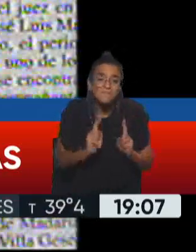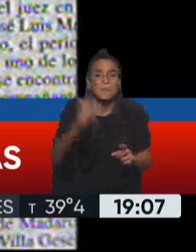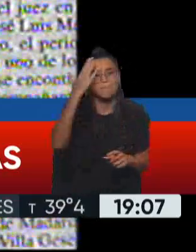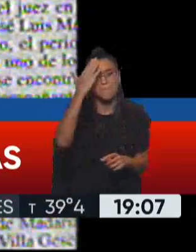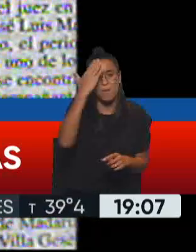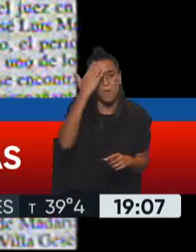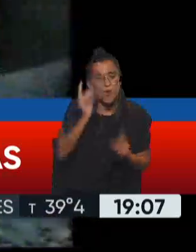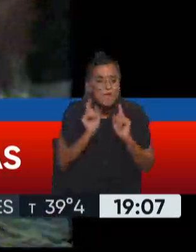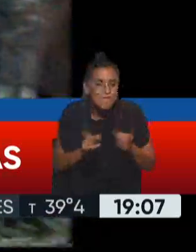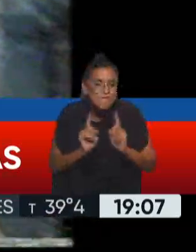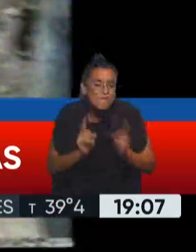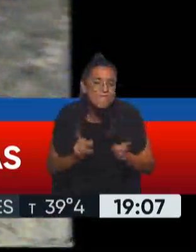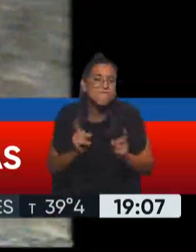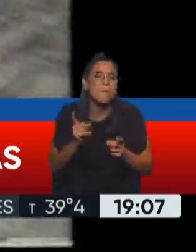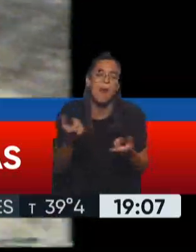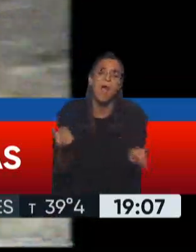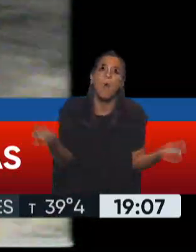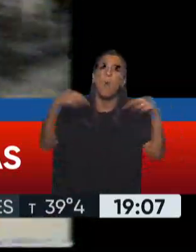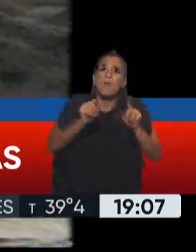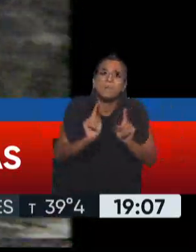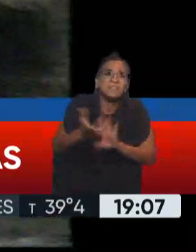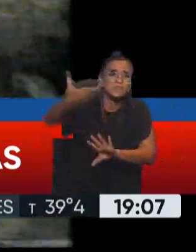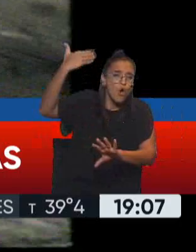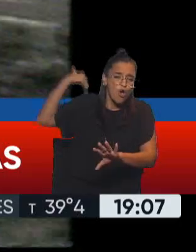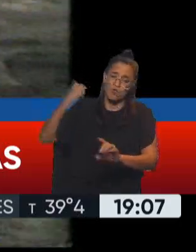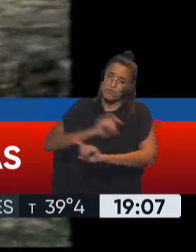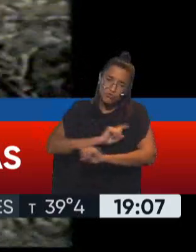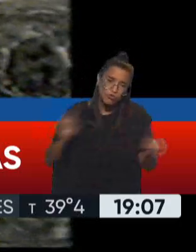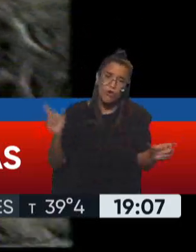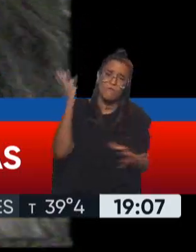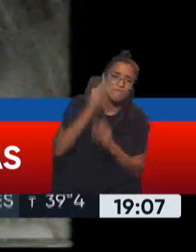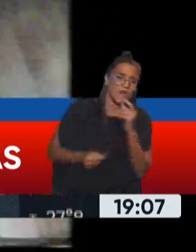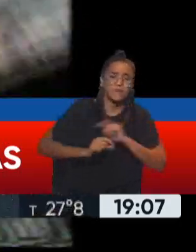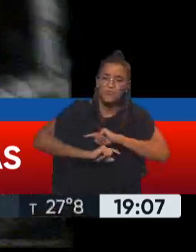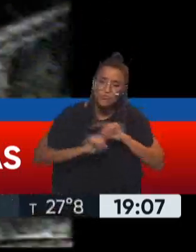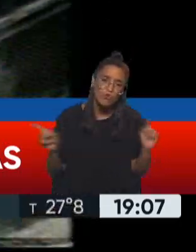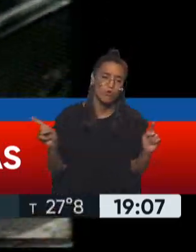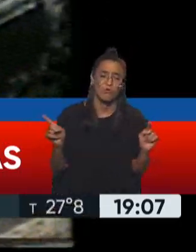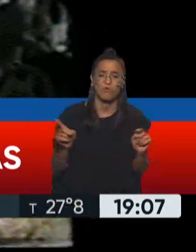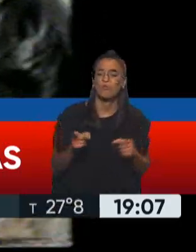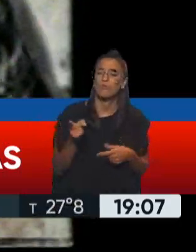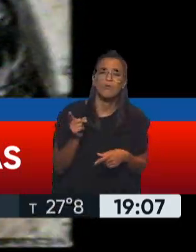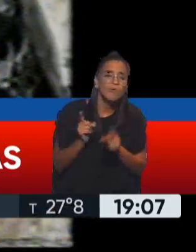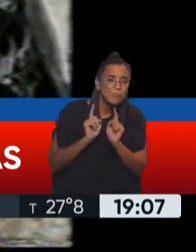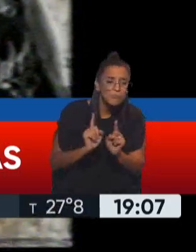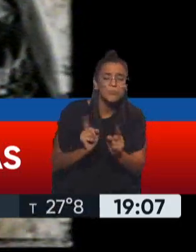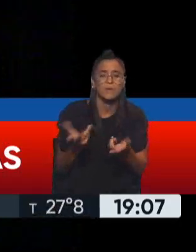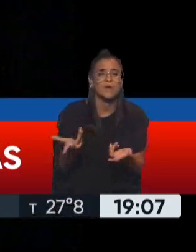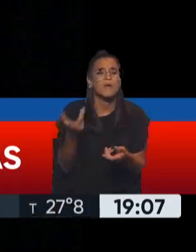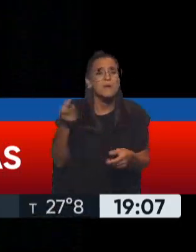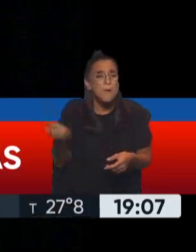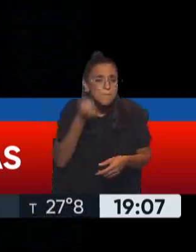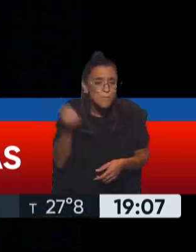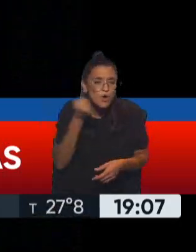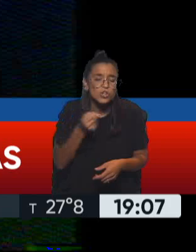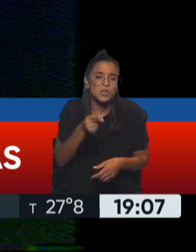memoria siempre viva, justamente para no volver a retroceder y equivocarnos, y sosteniendo lo importante que